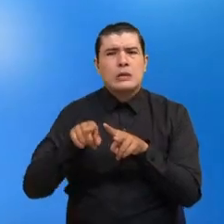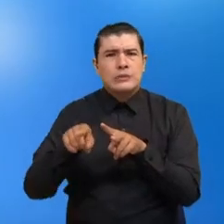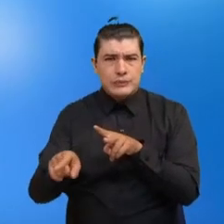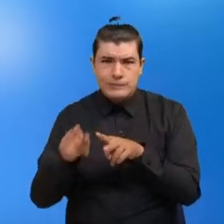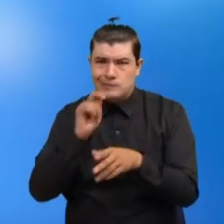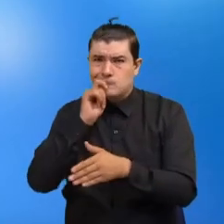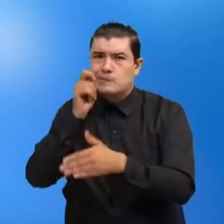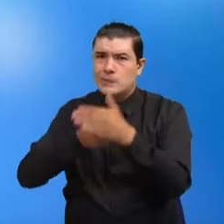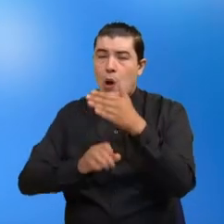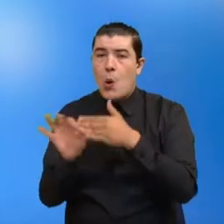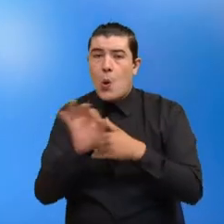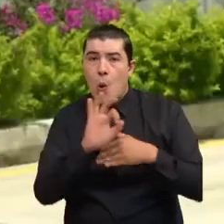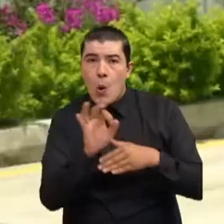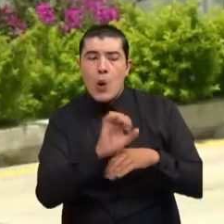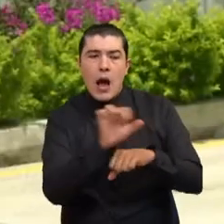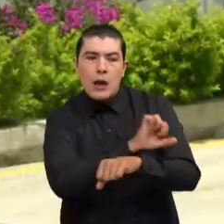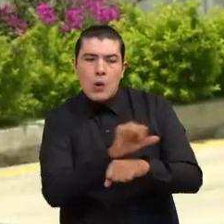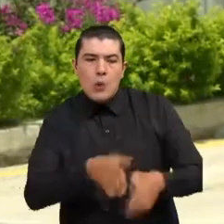Metrolínea.